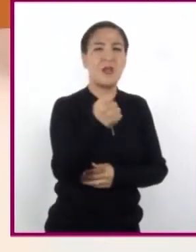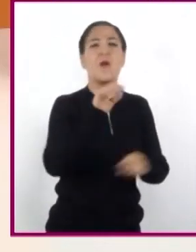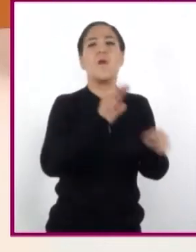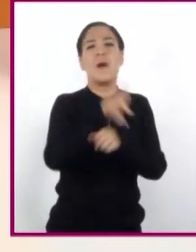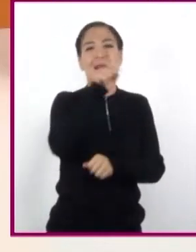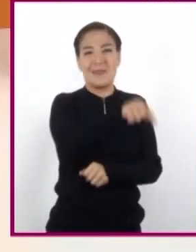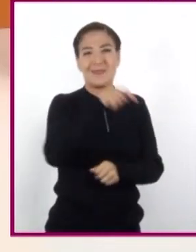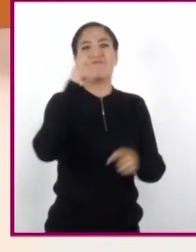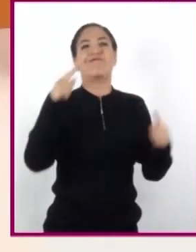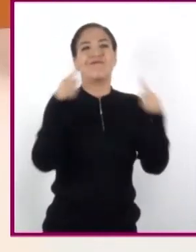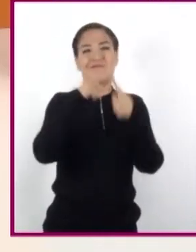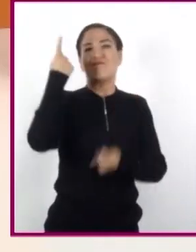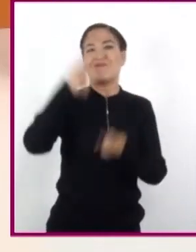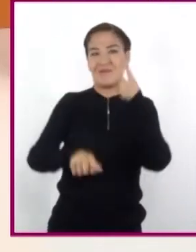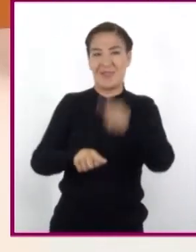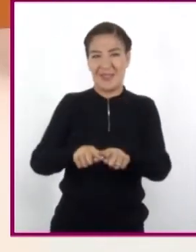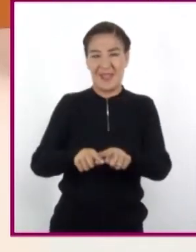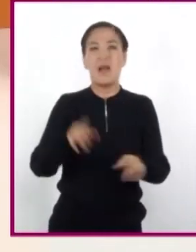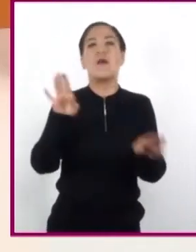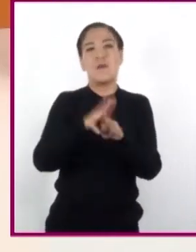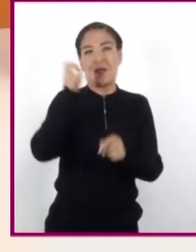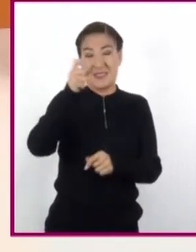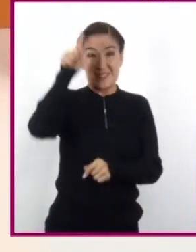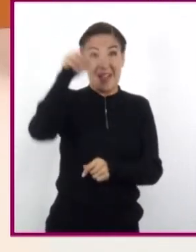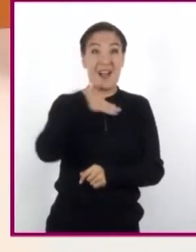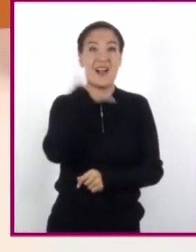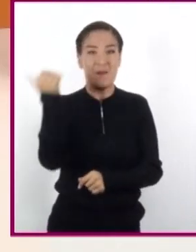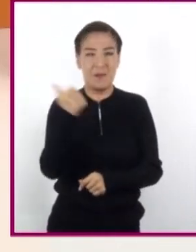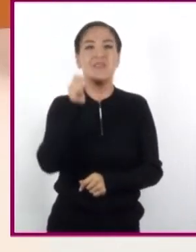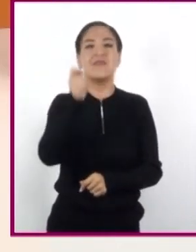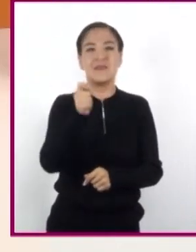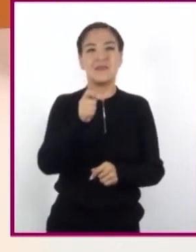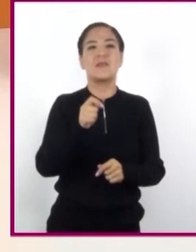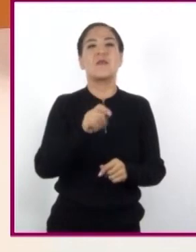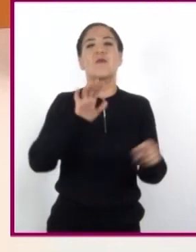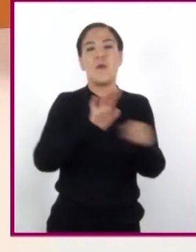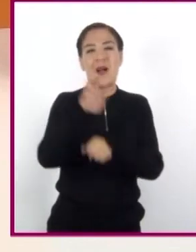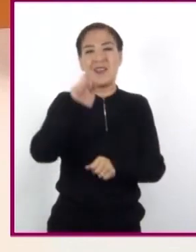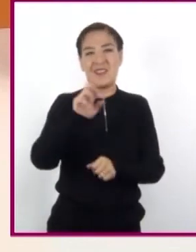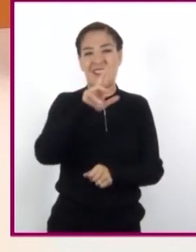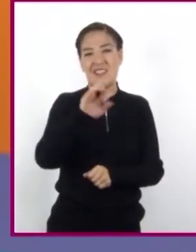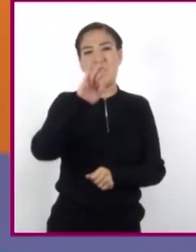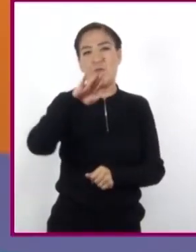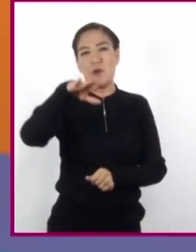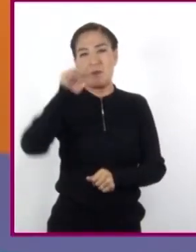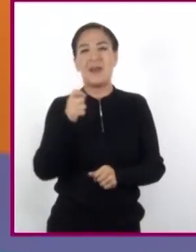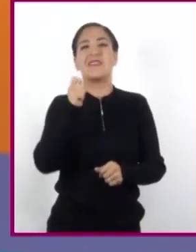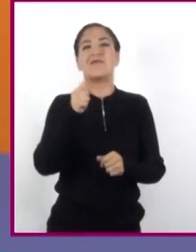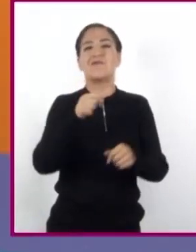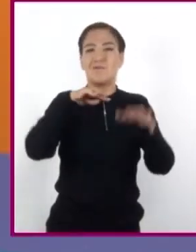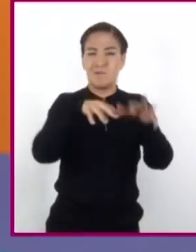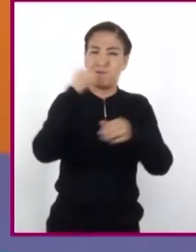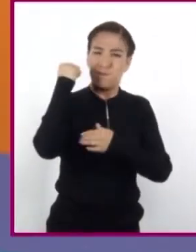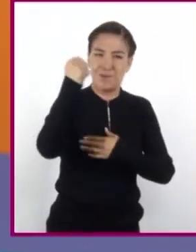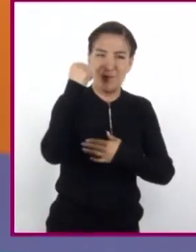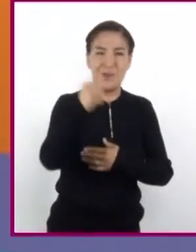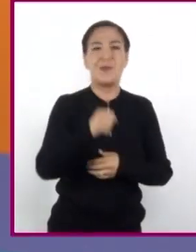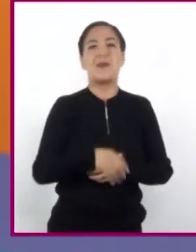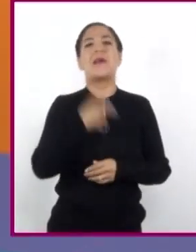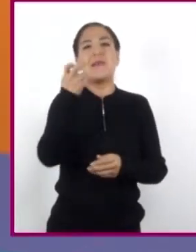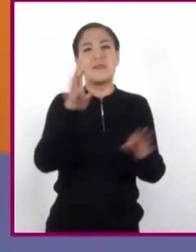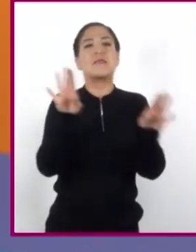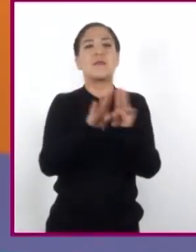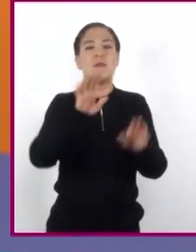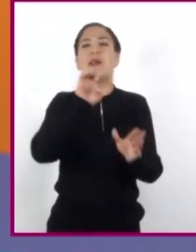que ésta realizaba, como sucedió en Alemania con la llamada Reforma Protestante. Por poner un